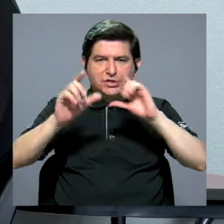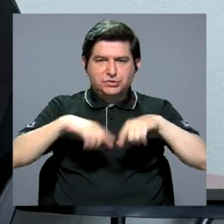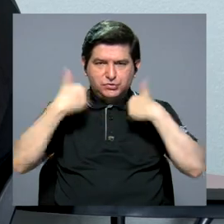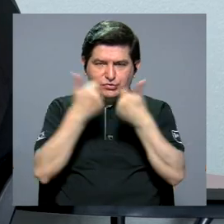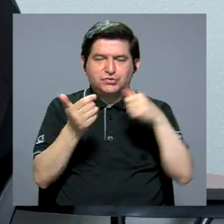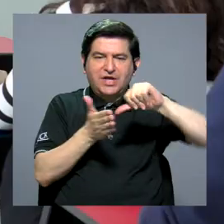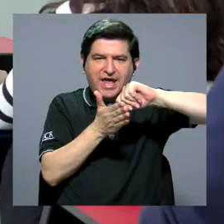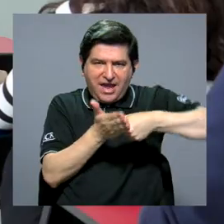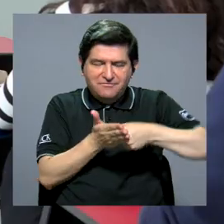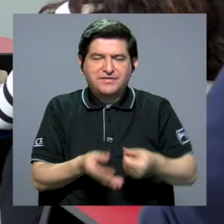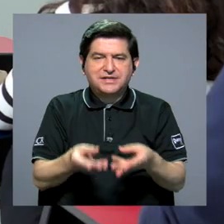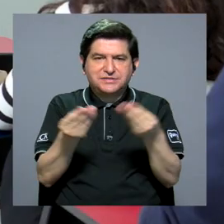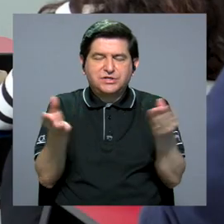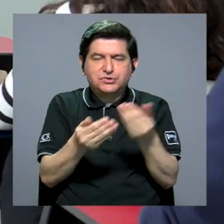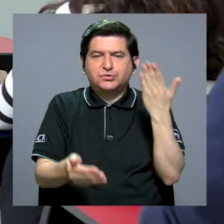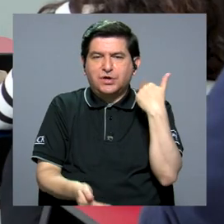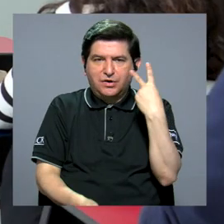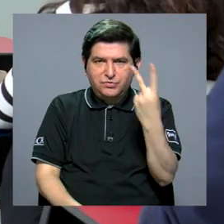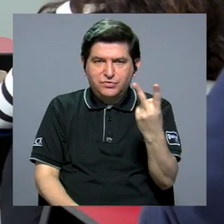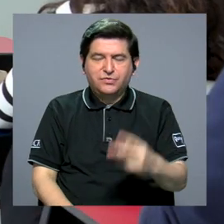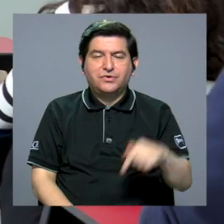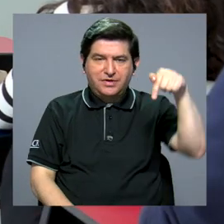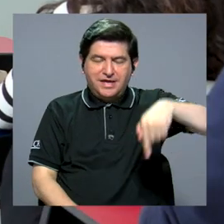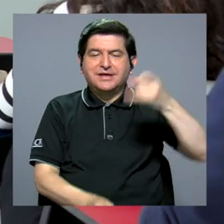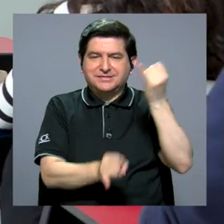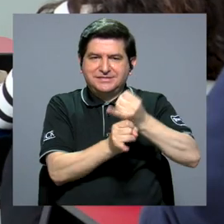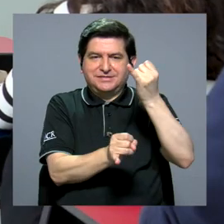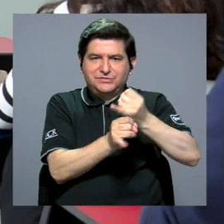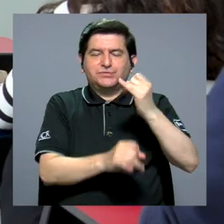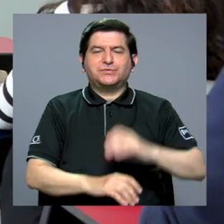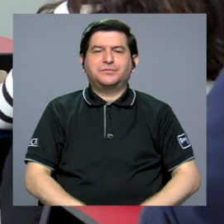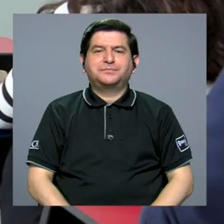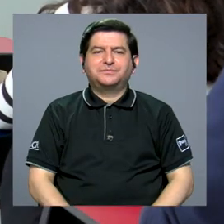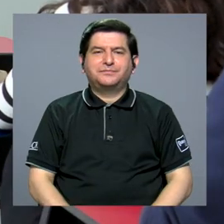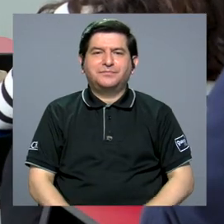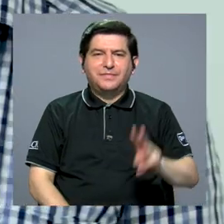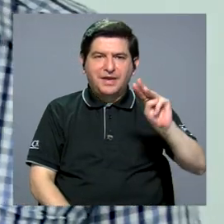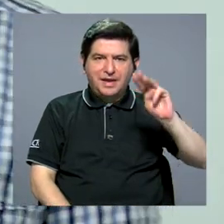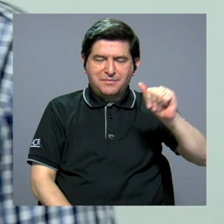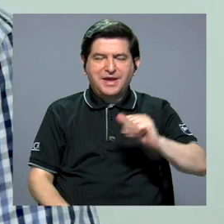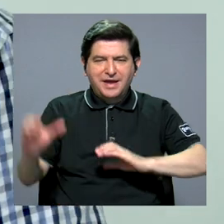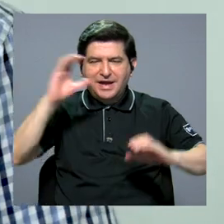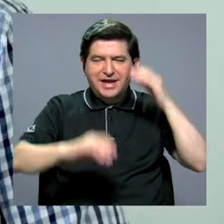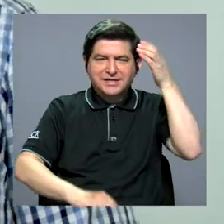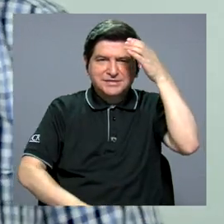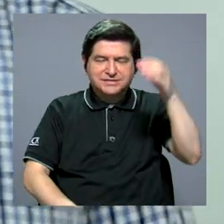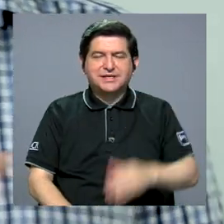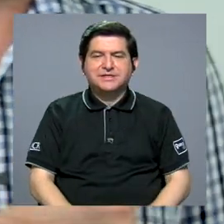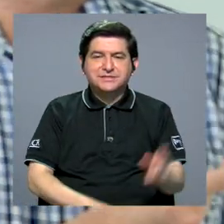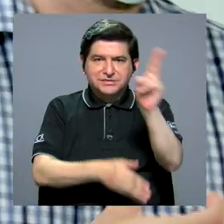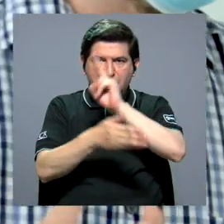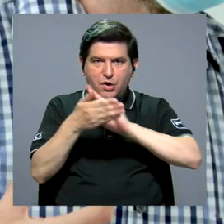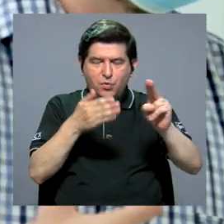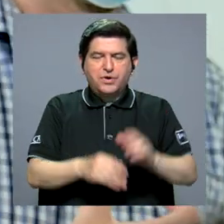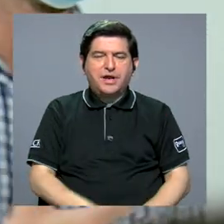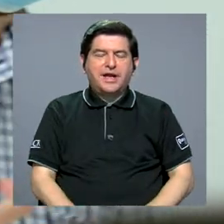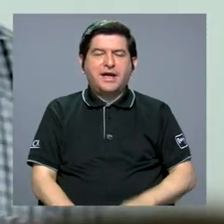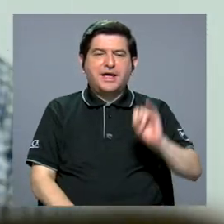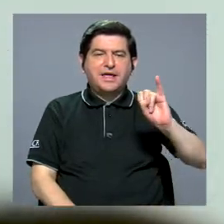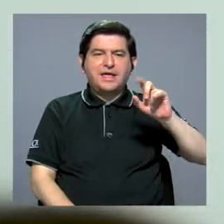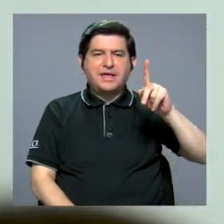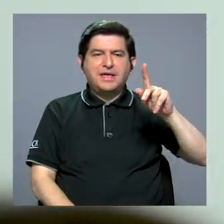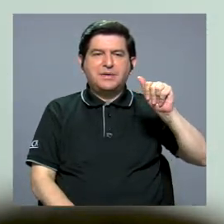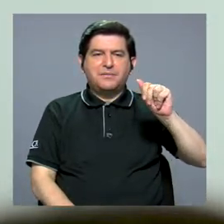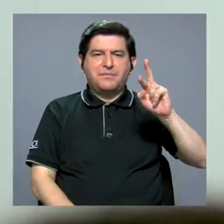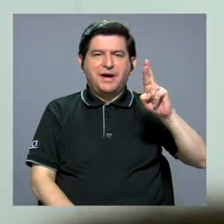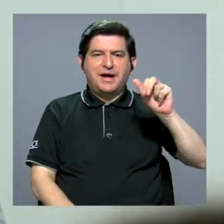Comunicación Colectiva con énfasis en producción audiovisual de nuestra institución, máster en Ciencias de la Cultura por la Universidad